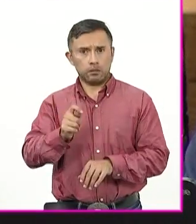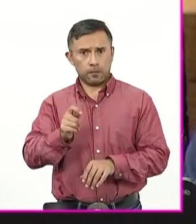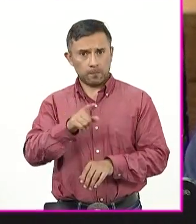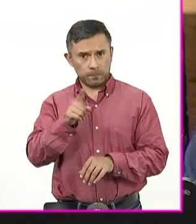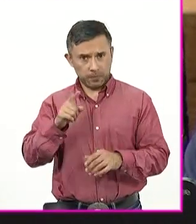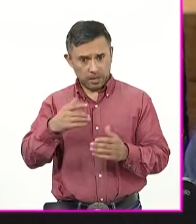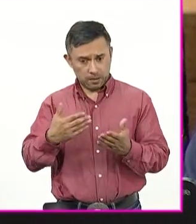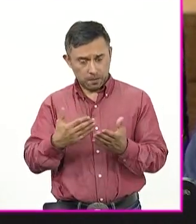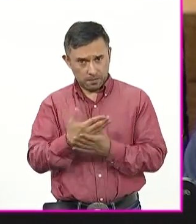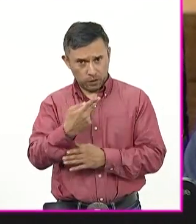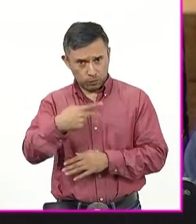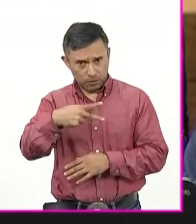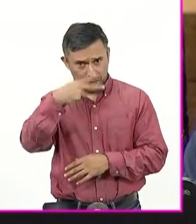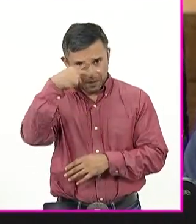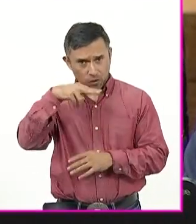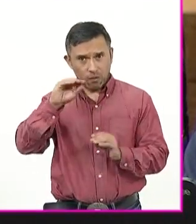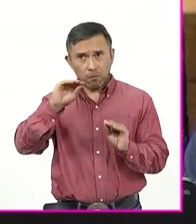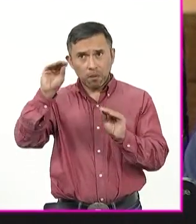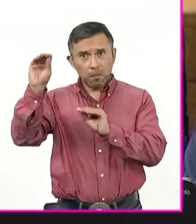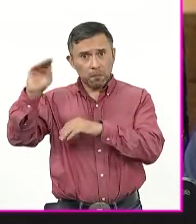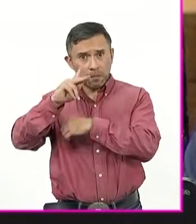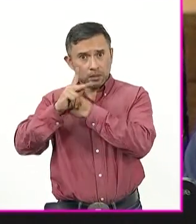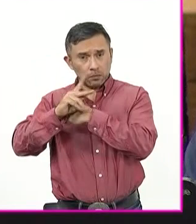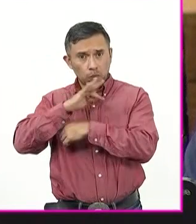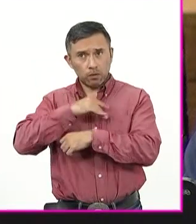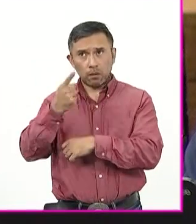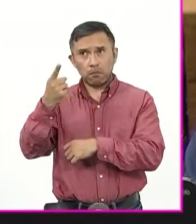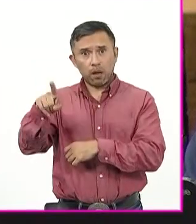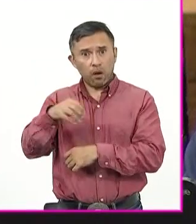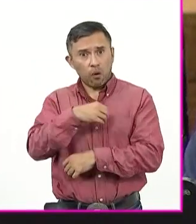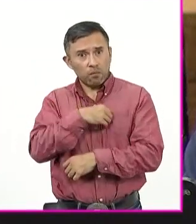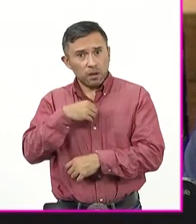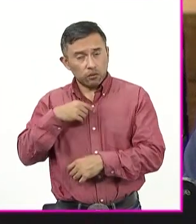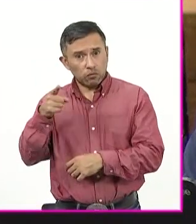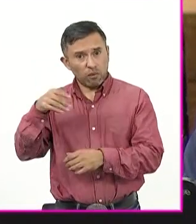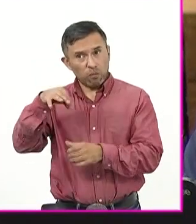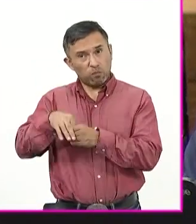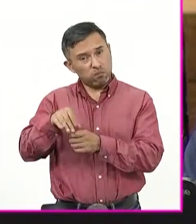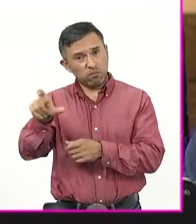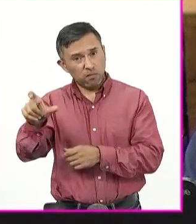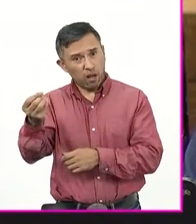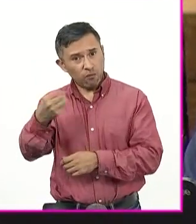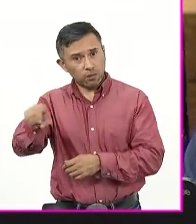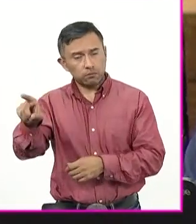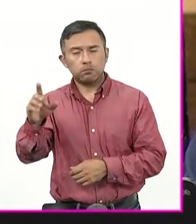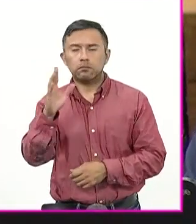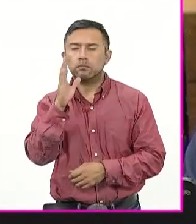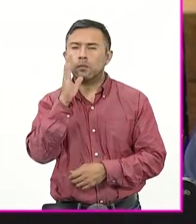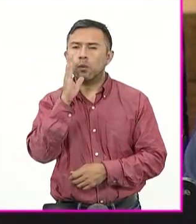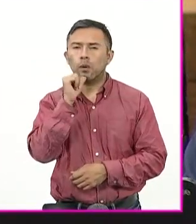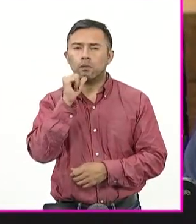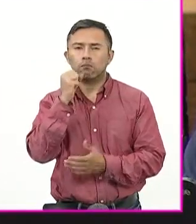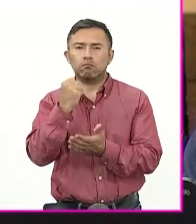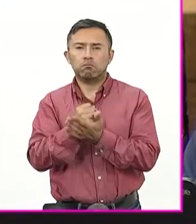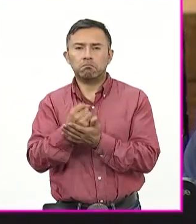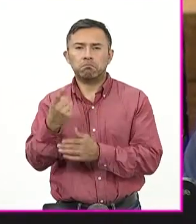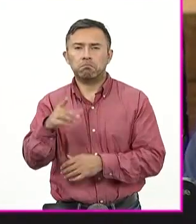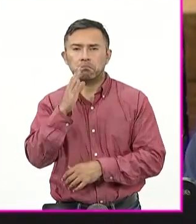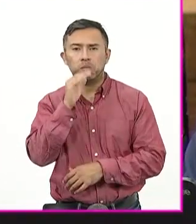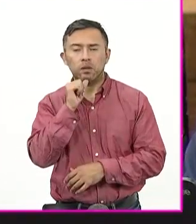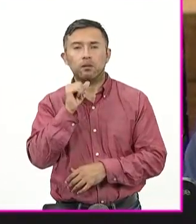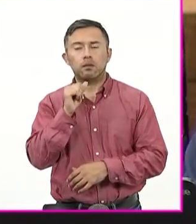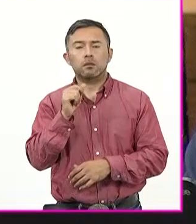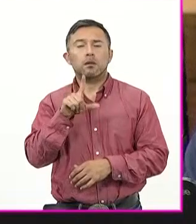en el extranjero para que se credencialice y después de esto ejerza su derecho al voto. Podemos hacer, como lo hemos